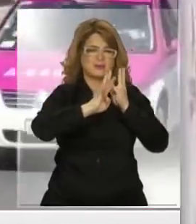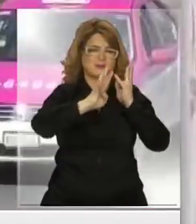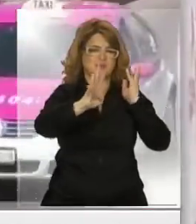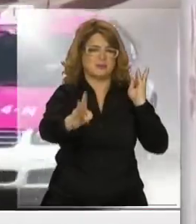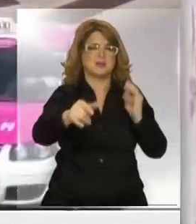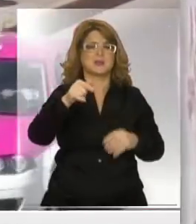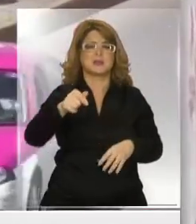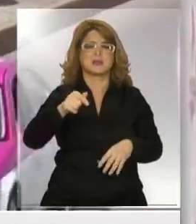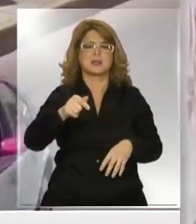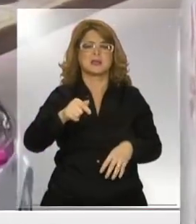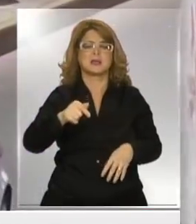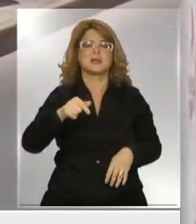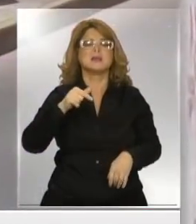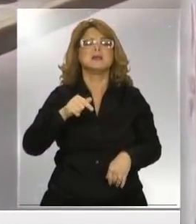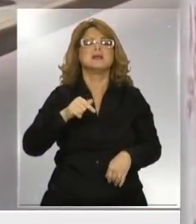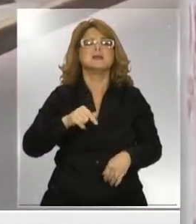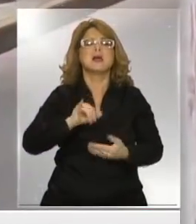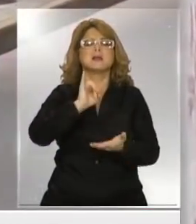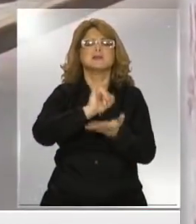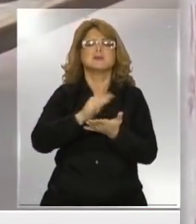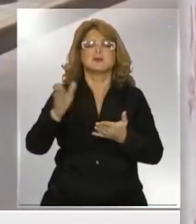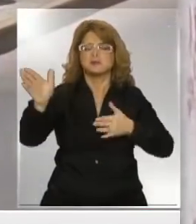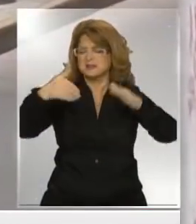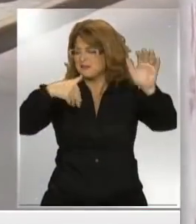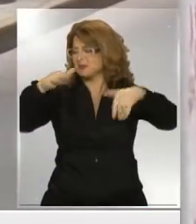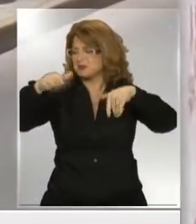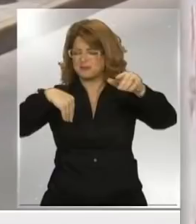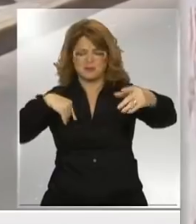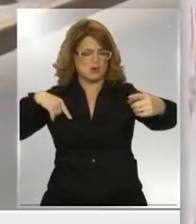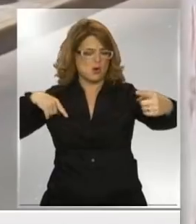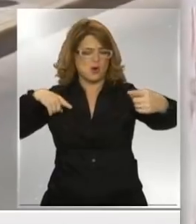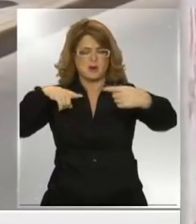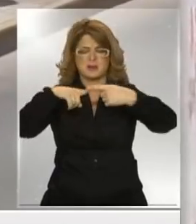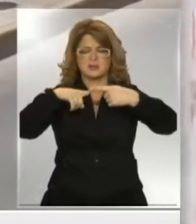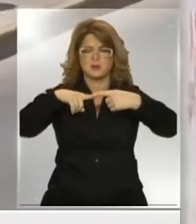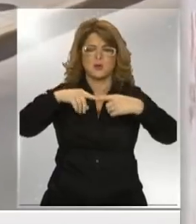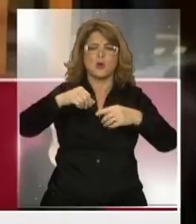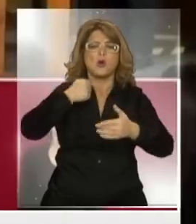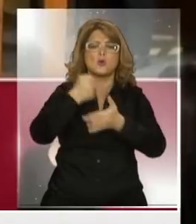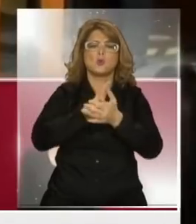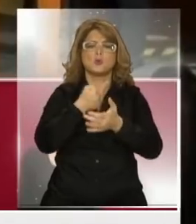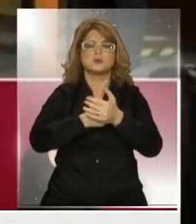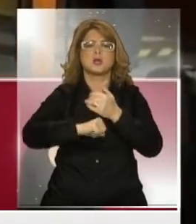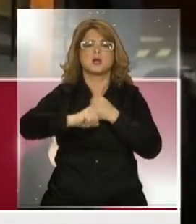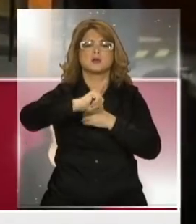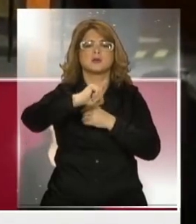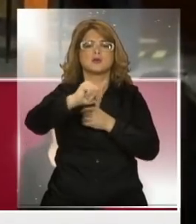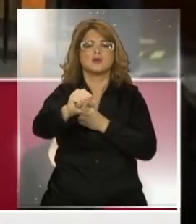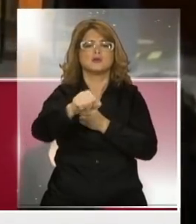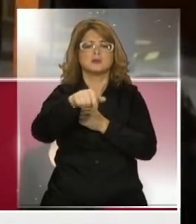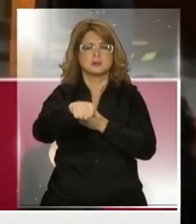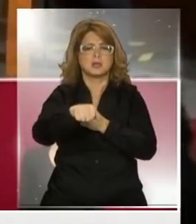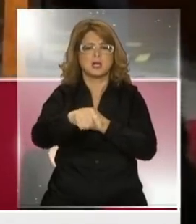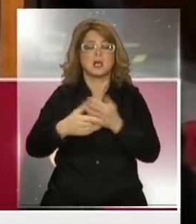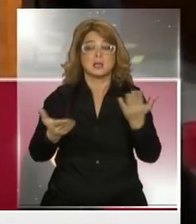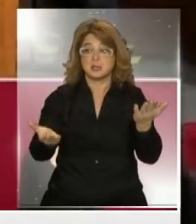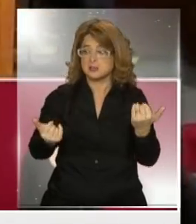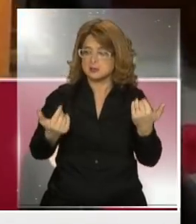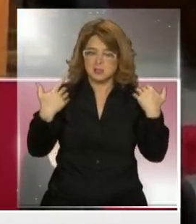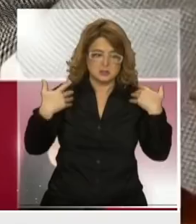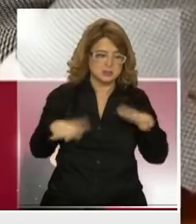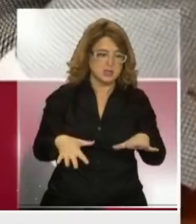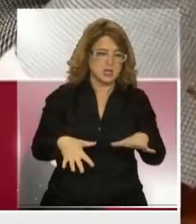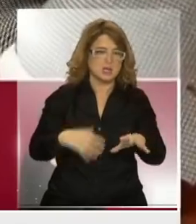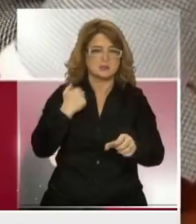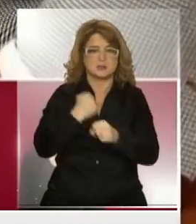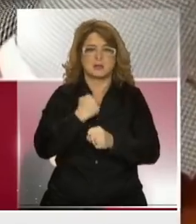institución estatal hiciera un llamado urgente con el objetivo de poder frenar la pandemia. Necesitan de estos trabajadores. En